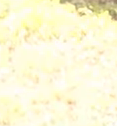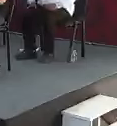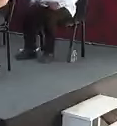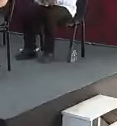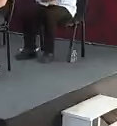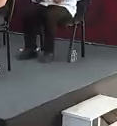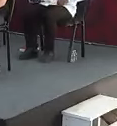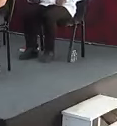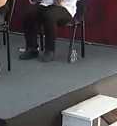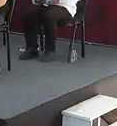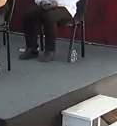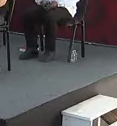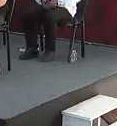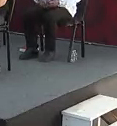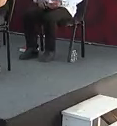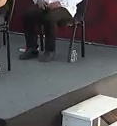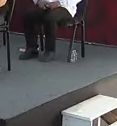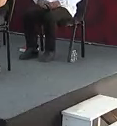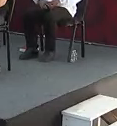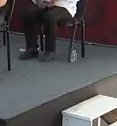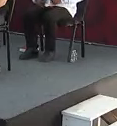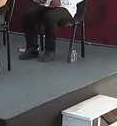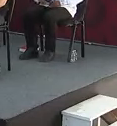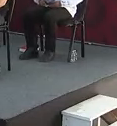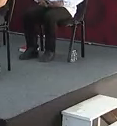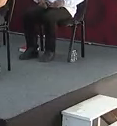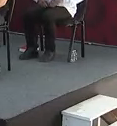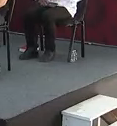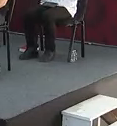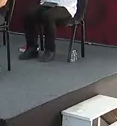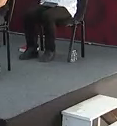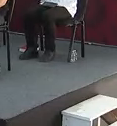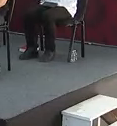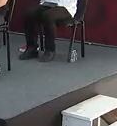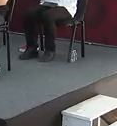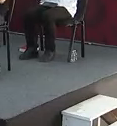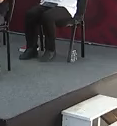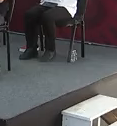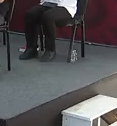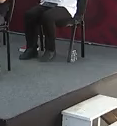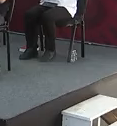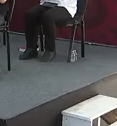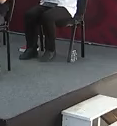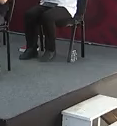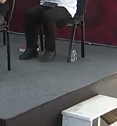El presidente municipal de San Juan del Río, Luis Nicolás Pérez.